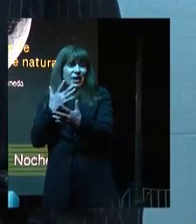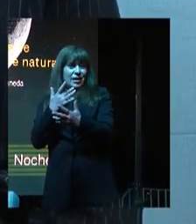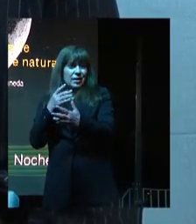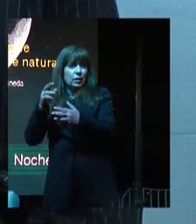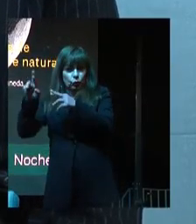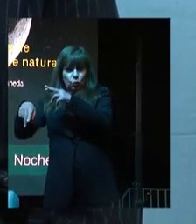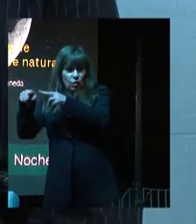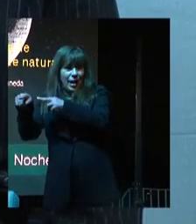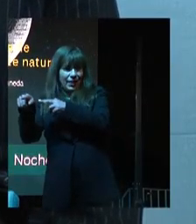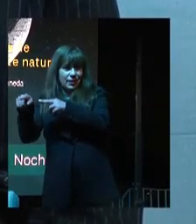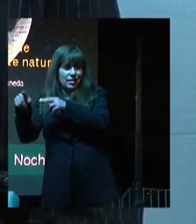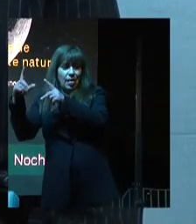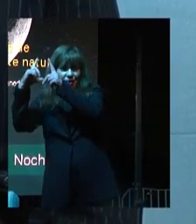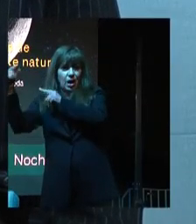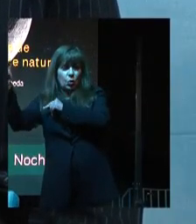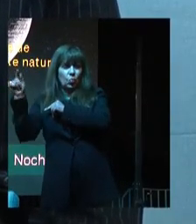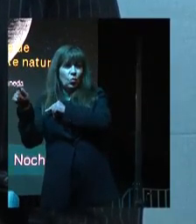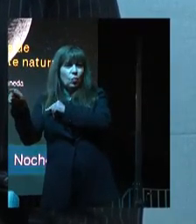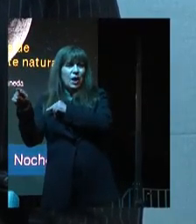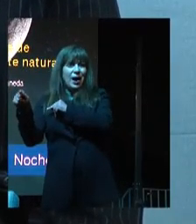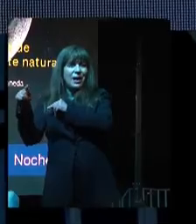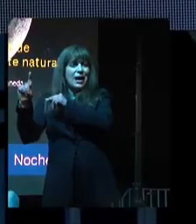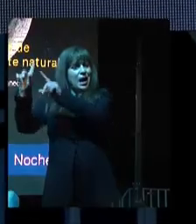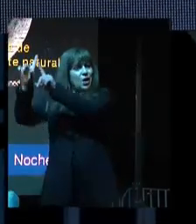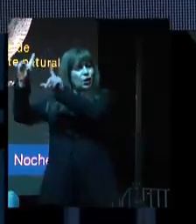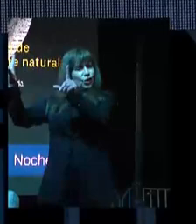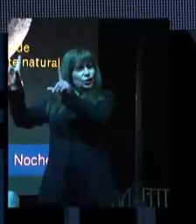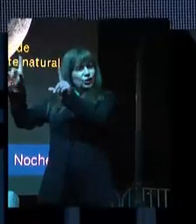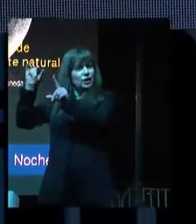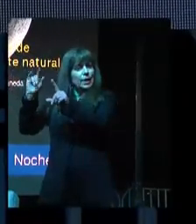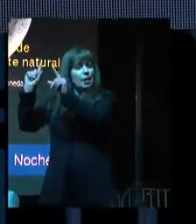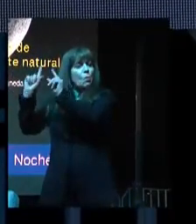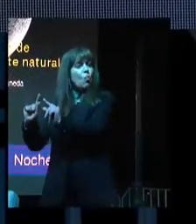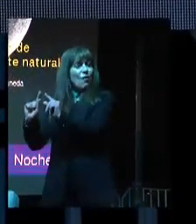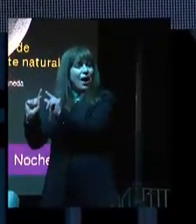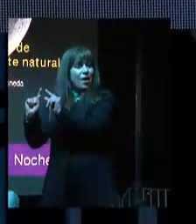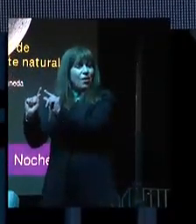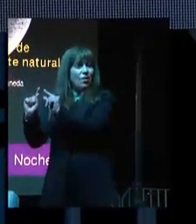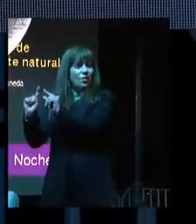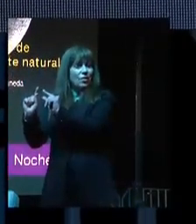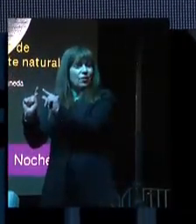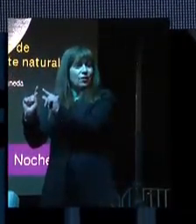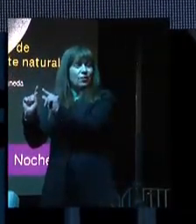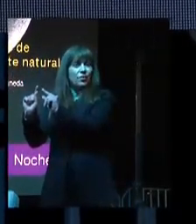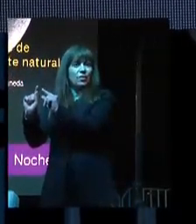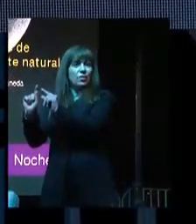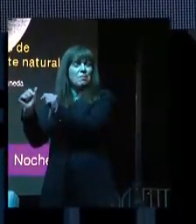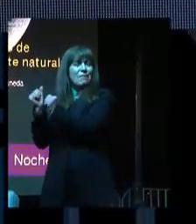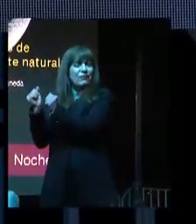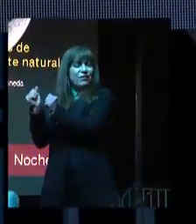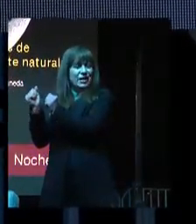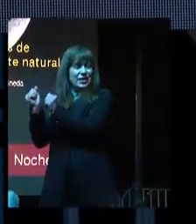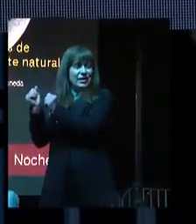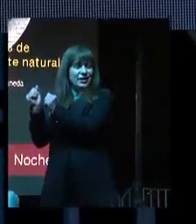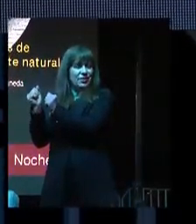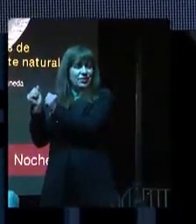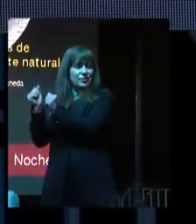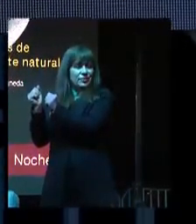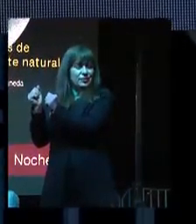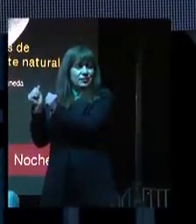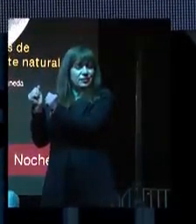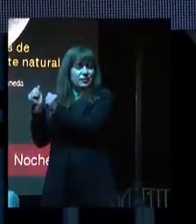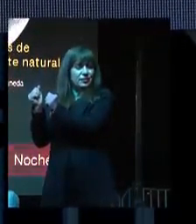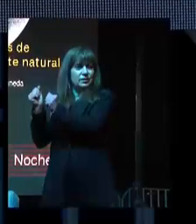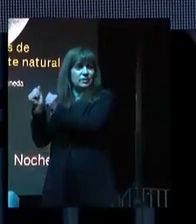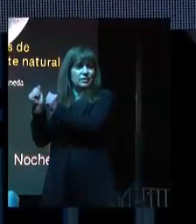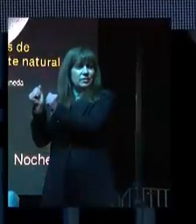en el polo sur de la Luna, el Sol está siempre muy bajito. Está como un grado y medio sobre el horizonte.